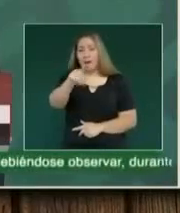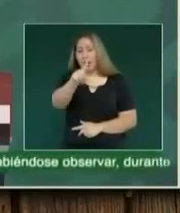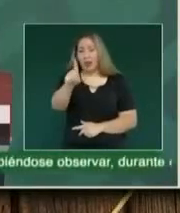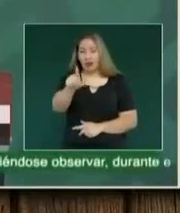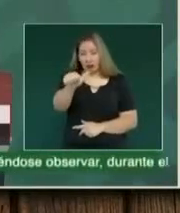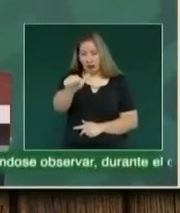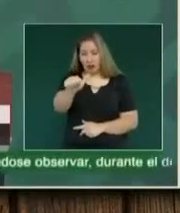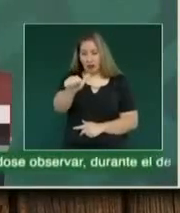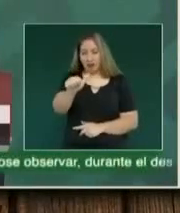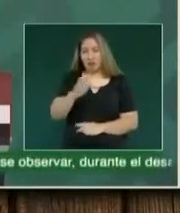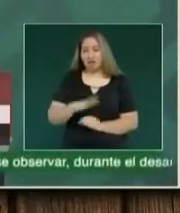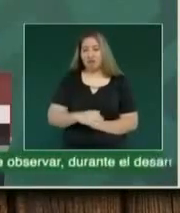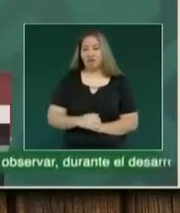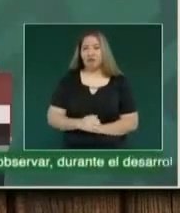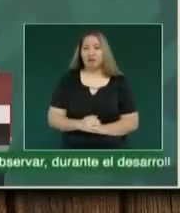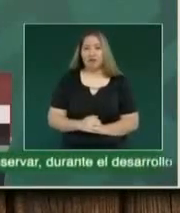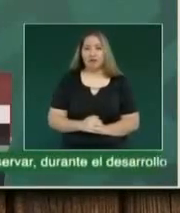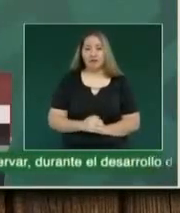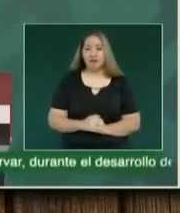que